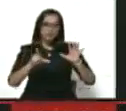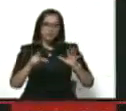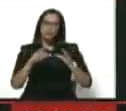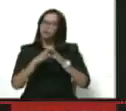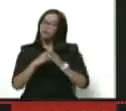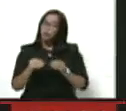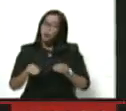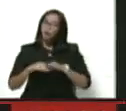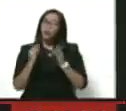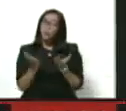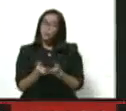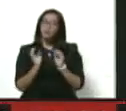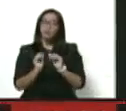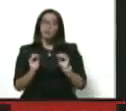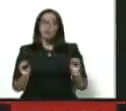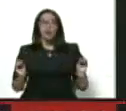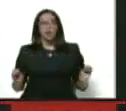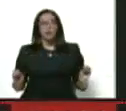el mundo está convocado,